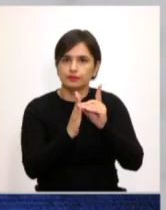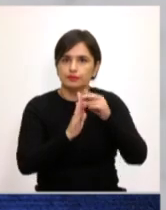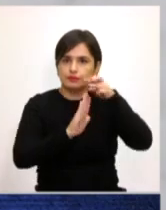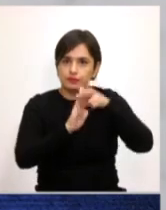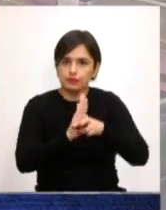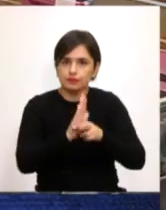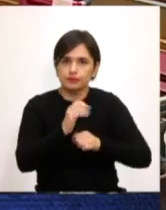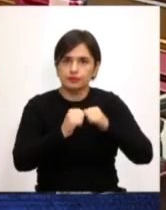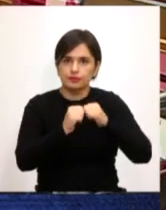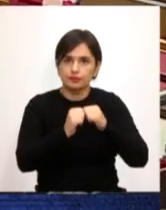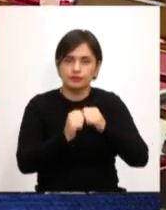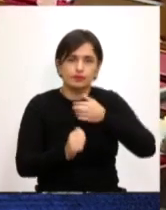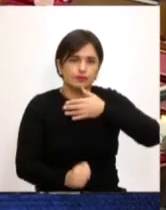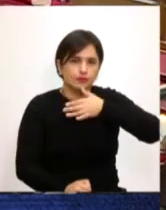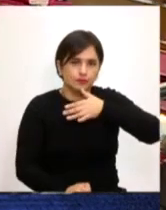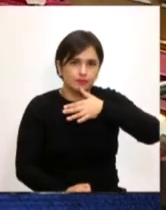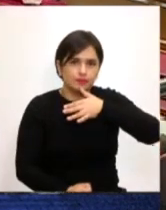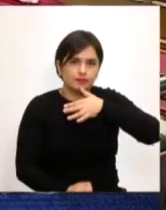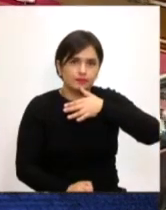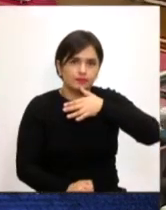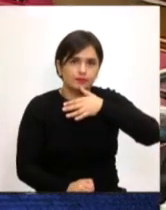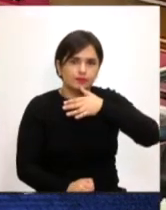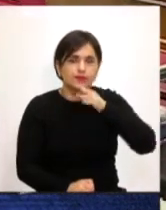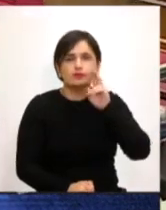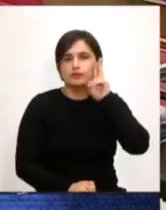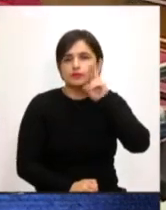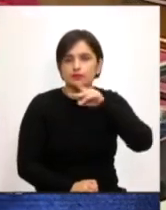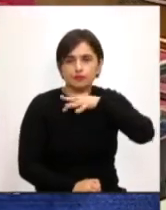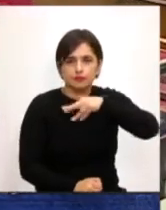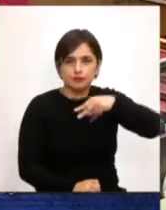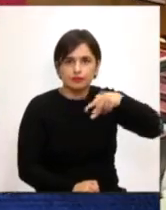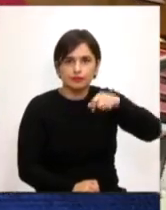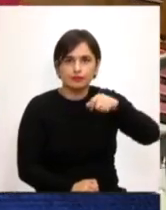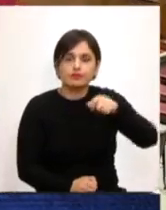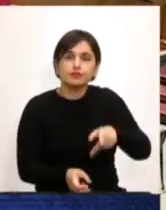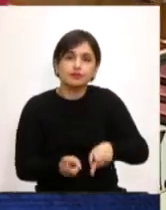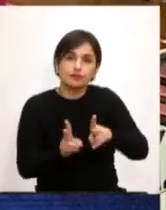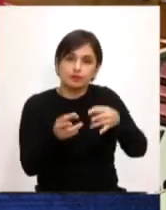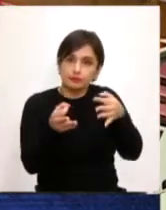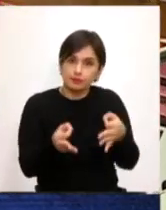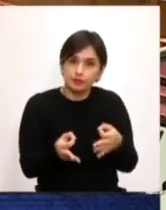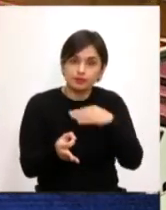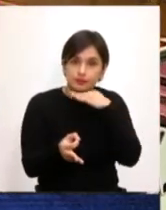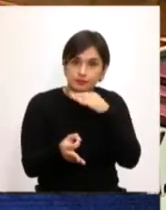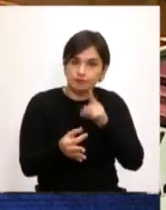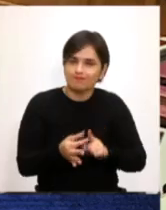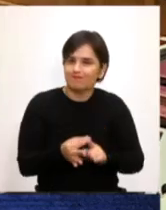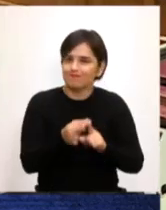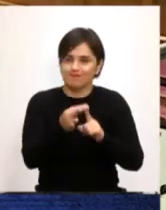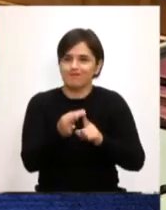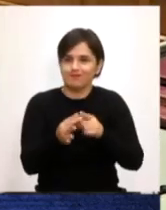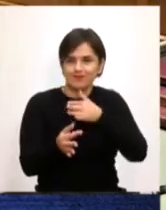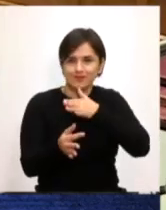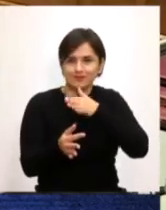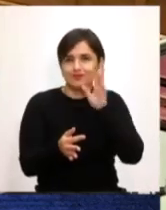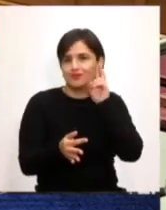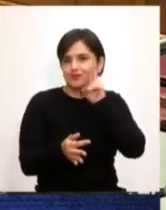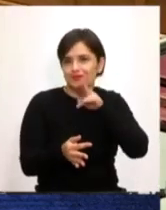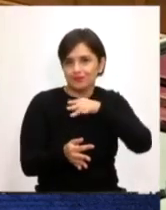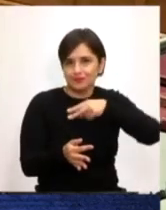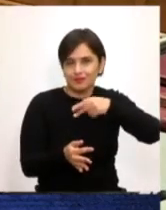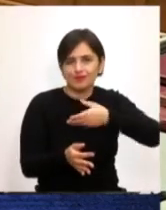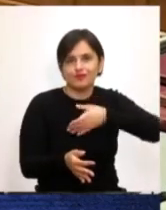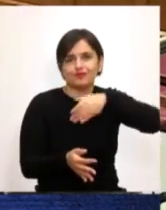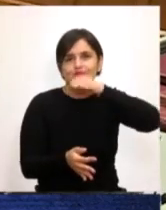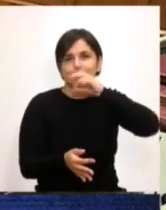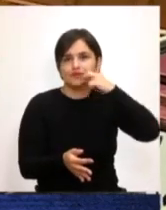de infraestructura hídrica y desalinización y que permite garantizar el uso prioritario de agua desalinizada para el consumo